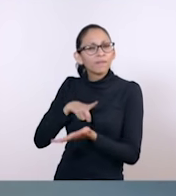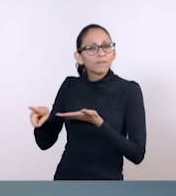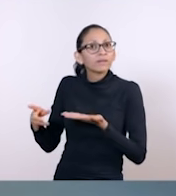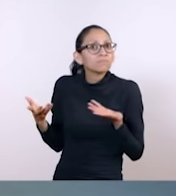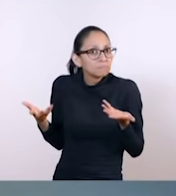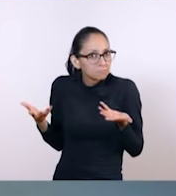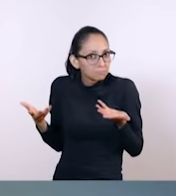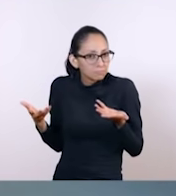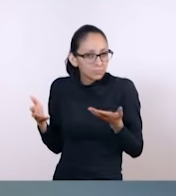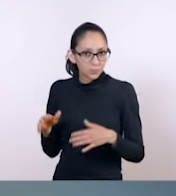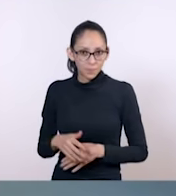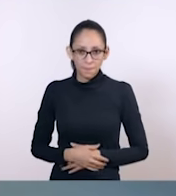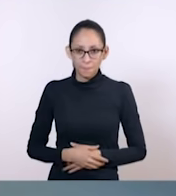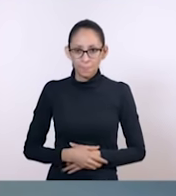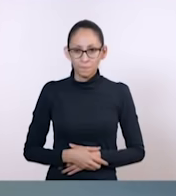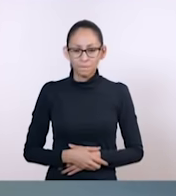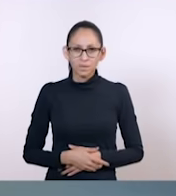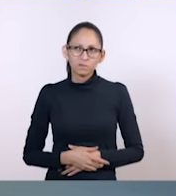que está ejerciendo.